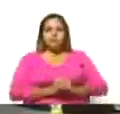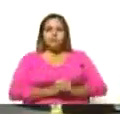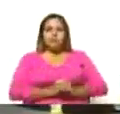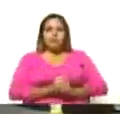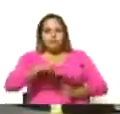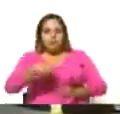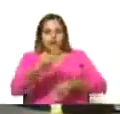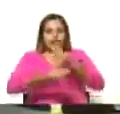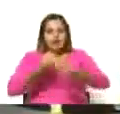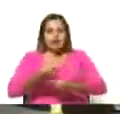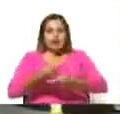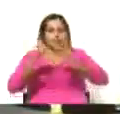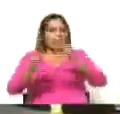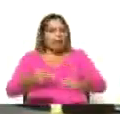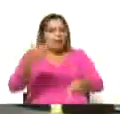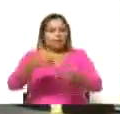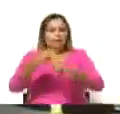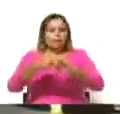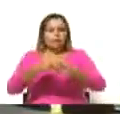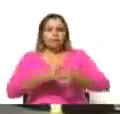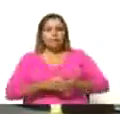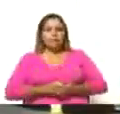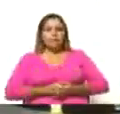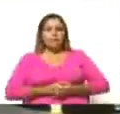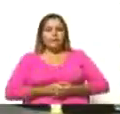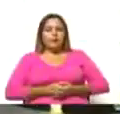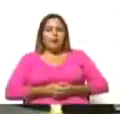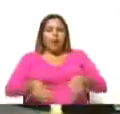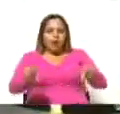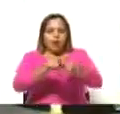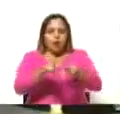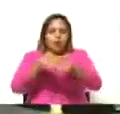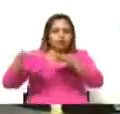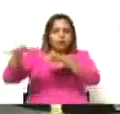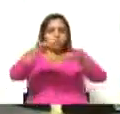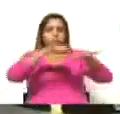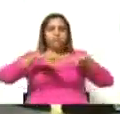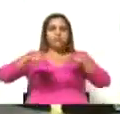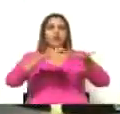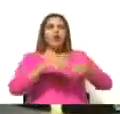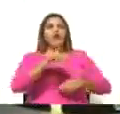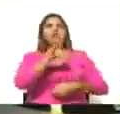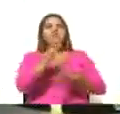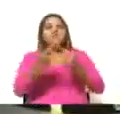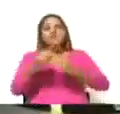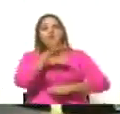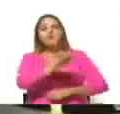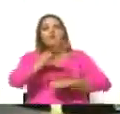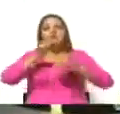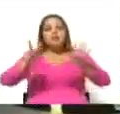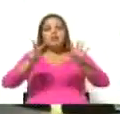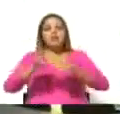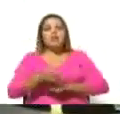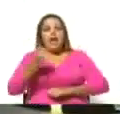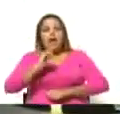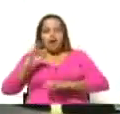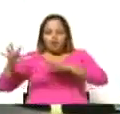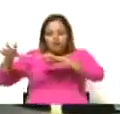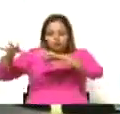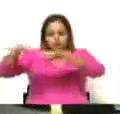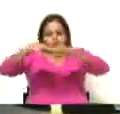la mitigación correspondiente. Igualmente, bueno, la onda tropical número 47 está haciendo su paso